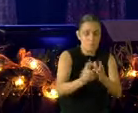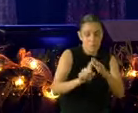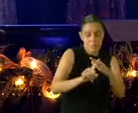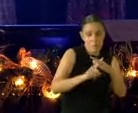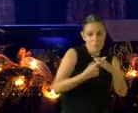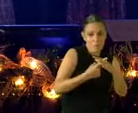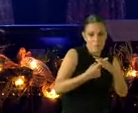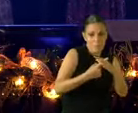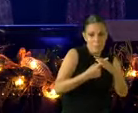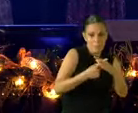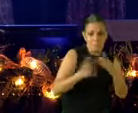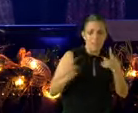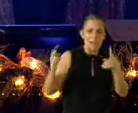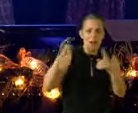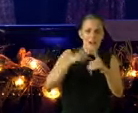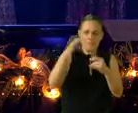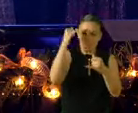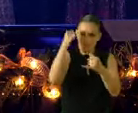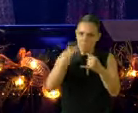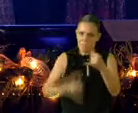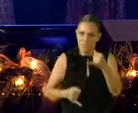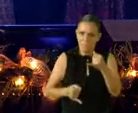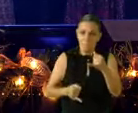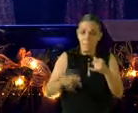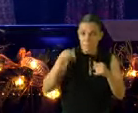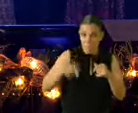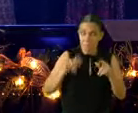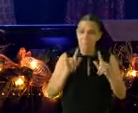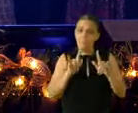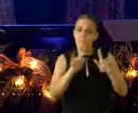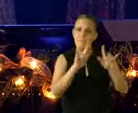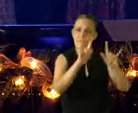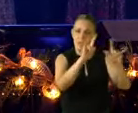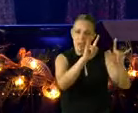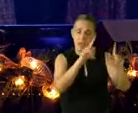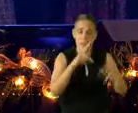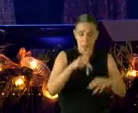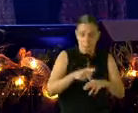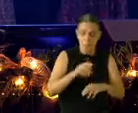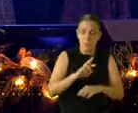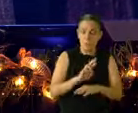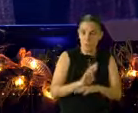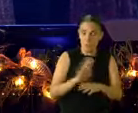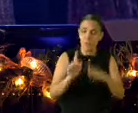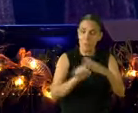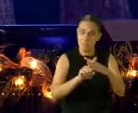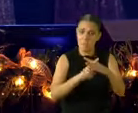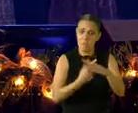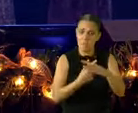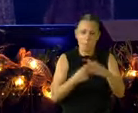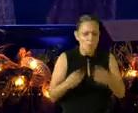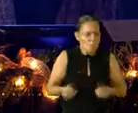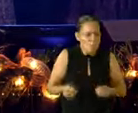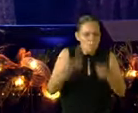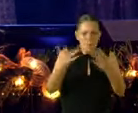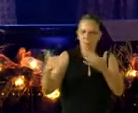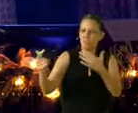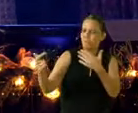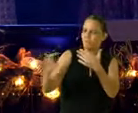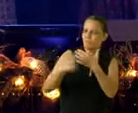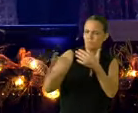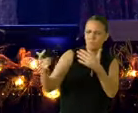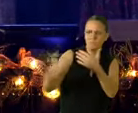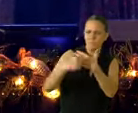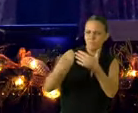de principio en Puerto Rico hubo mucha oposición para que se diera. Eran 250